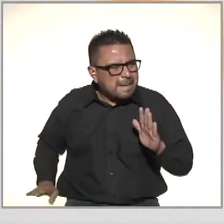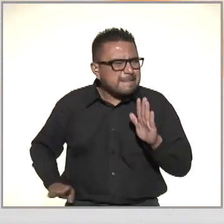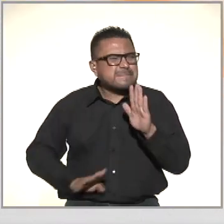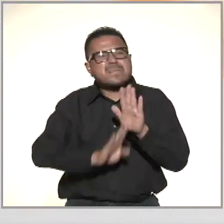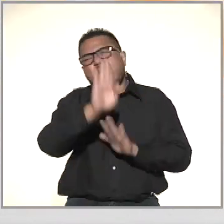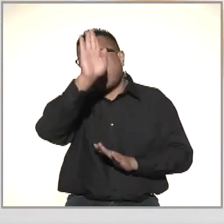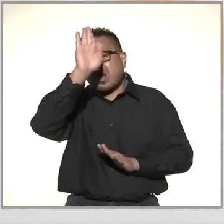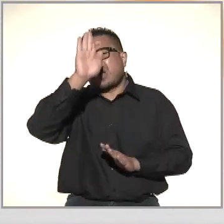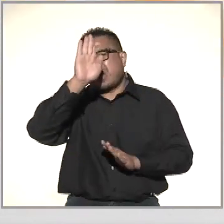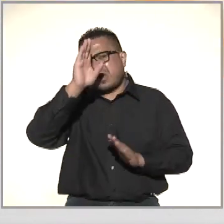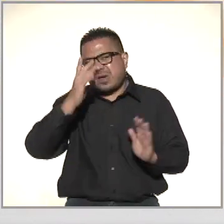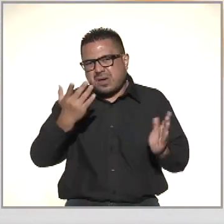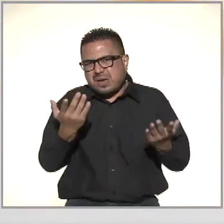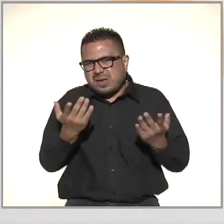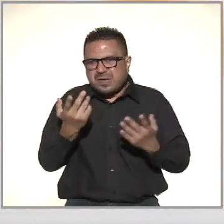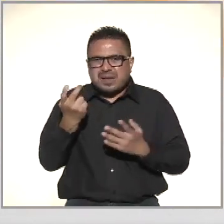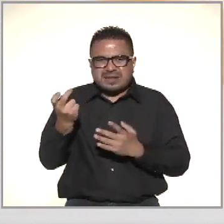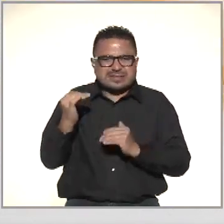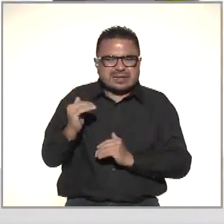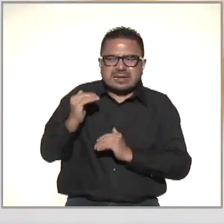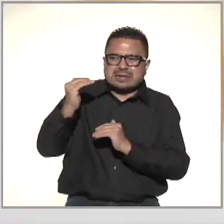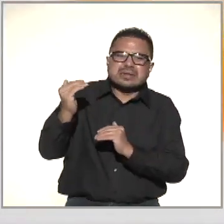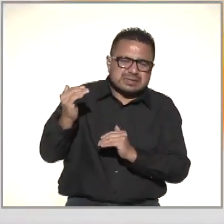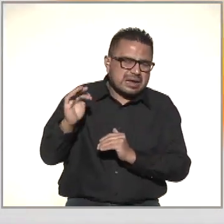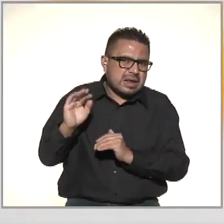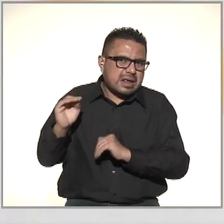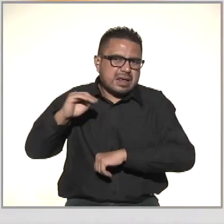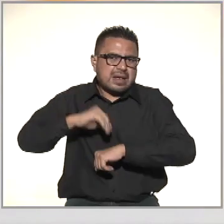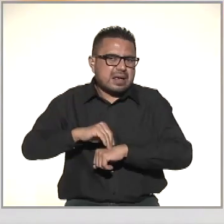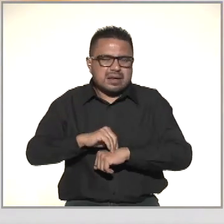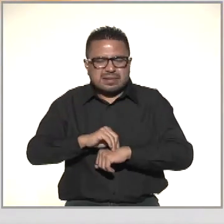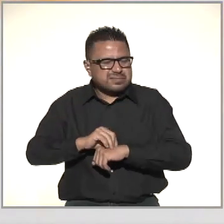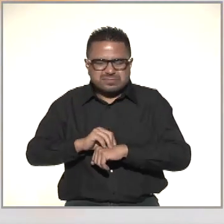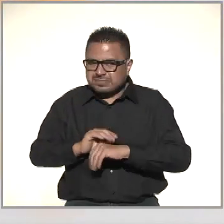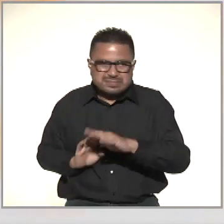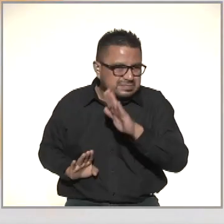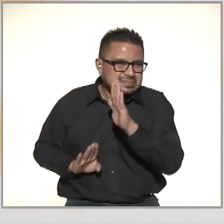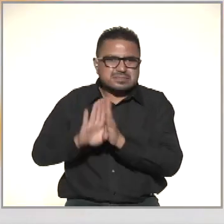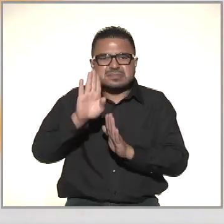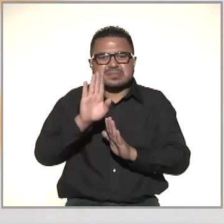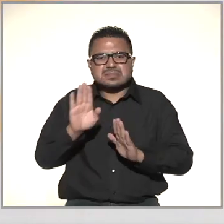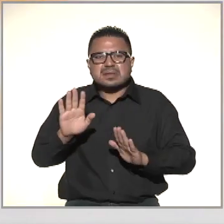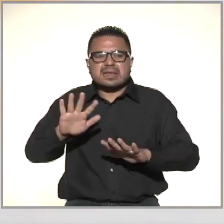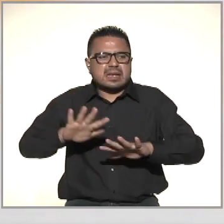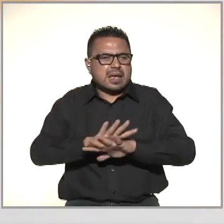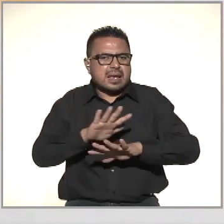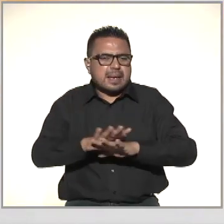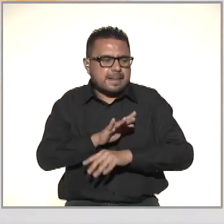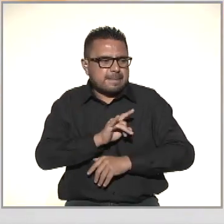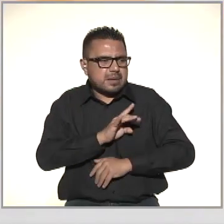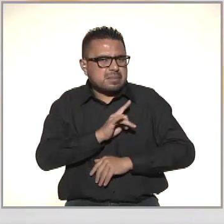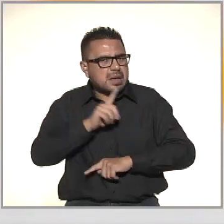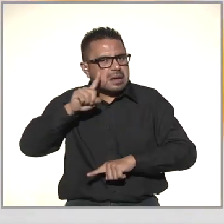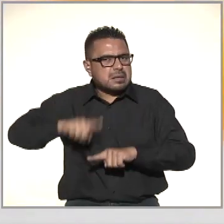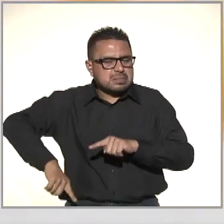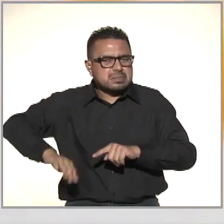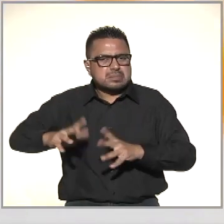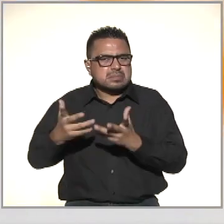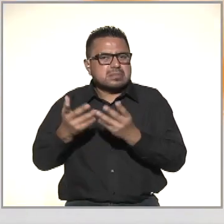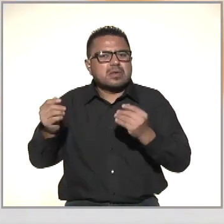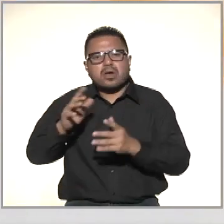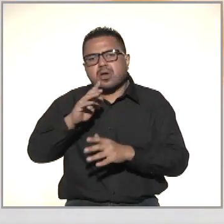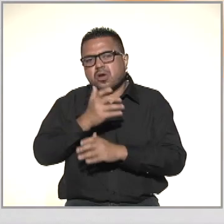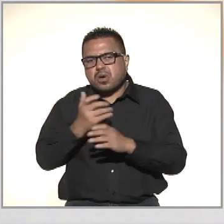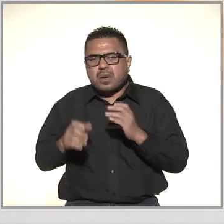quizá pues ese límite que tienen, o a pasar o dominar sus miedos, ¿no? En algún momento, y poder lograr muchas más